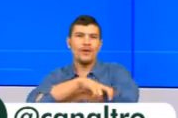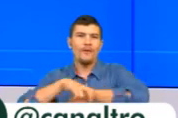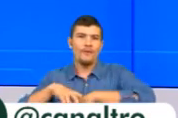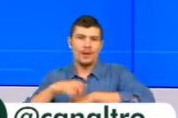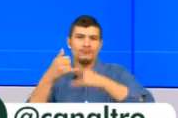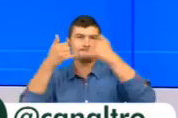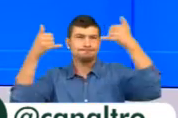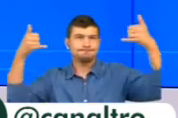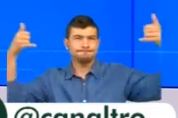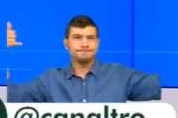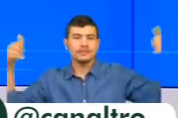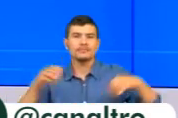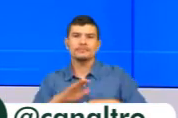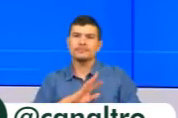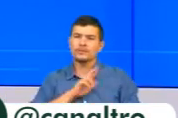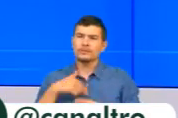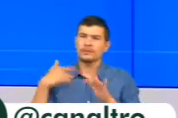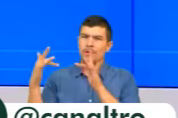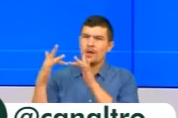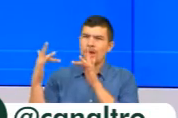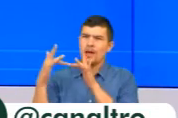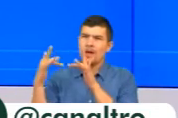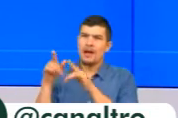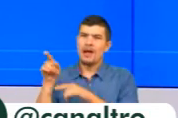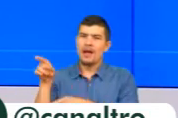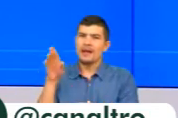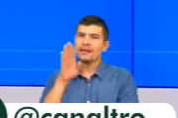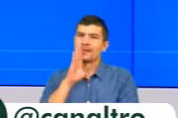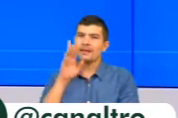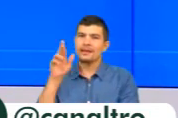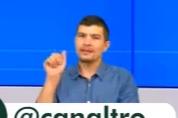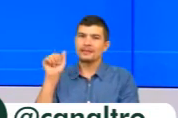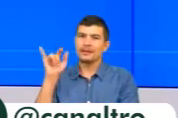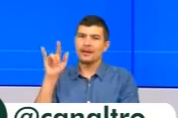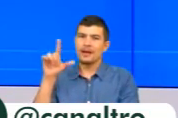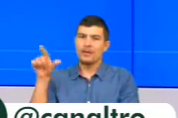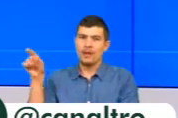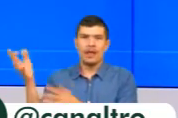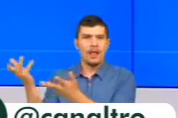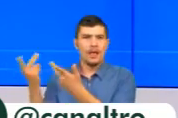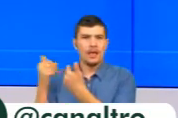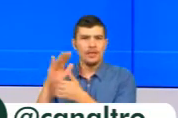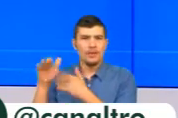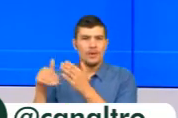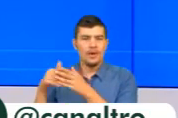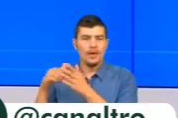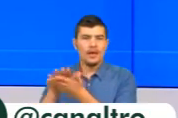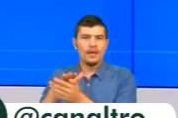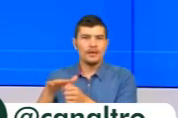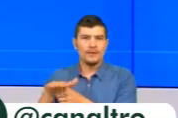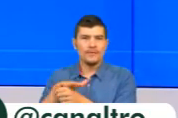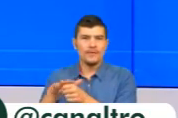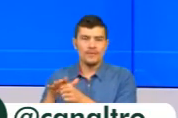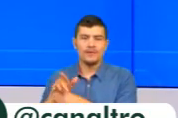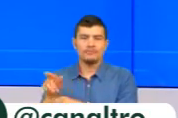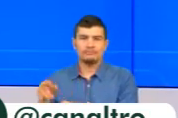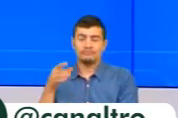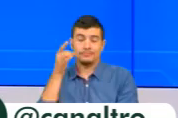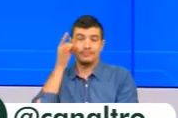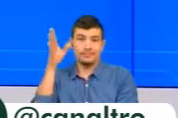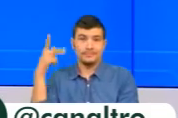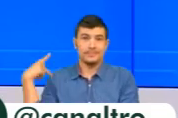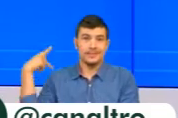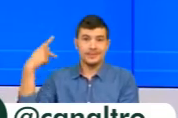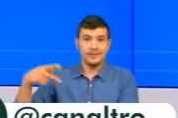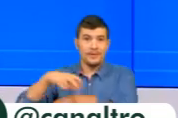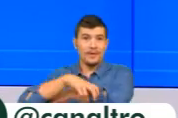luz del día. Hacemos contacto en Ocaña con nuestro compañero Raúl Rolando Castro, quien nos tiene todos los detalles de esta irrisoria historia del